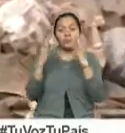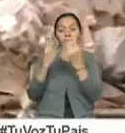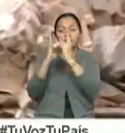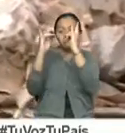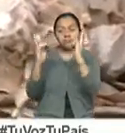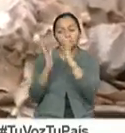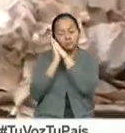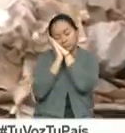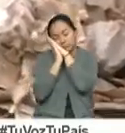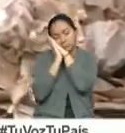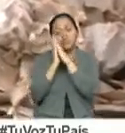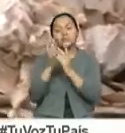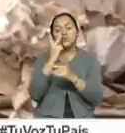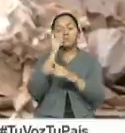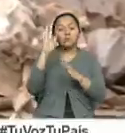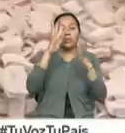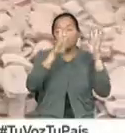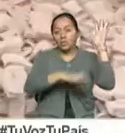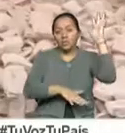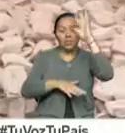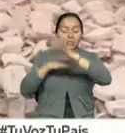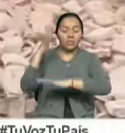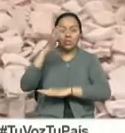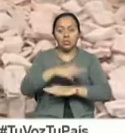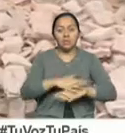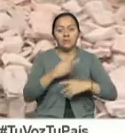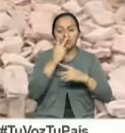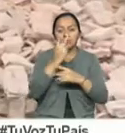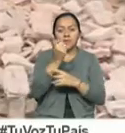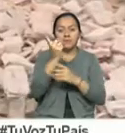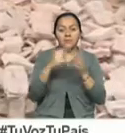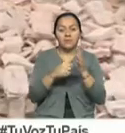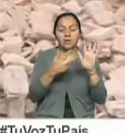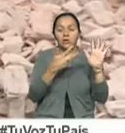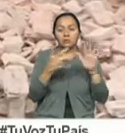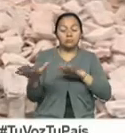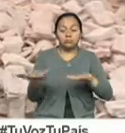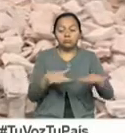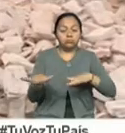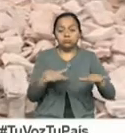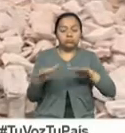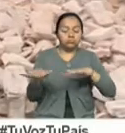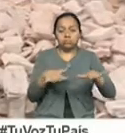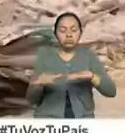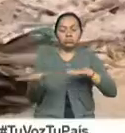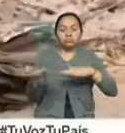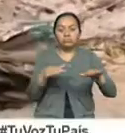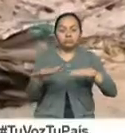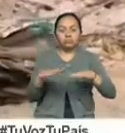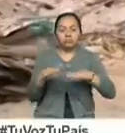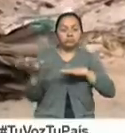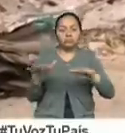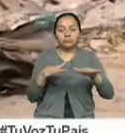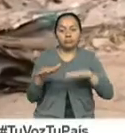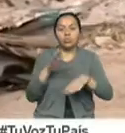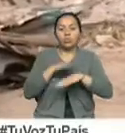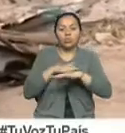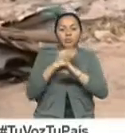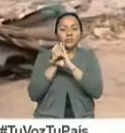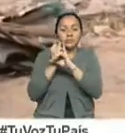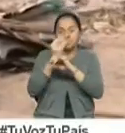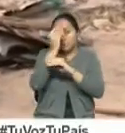refugios. Entre escombros intentan reponerse entre las más de 1.800 réplicas reportadas hasta el miércoles por el Sismológico Nacional.